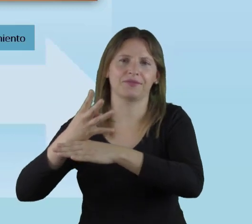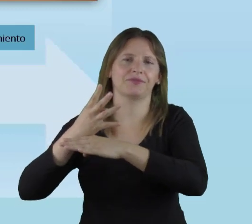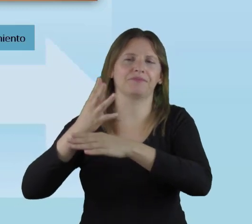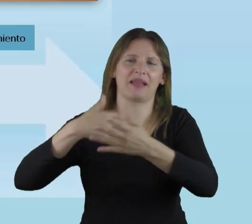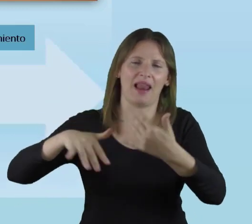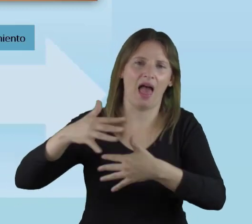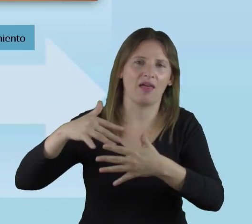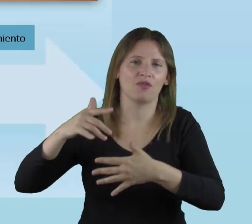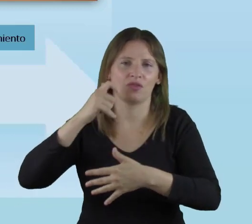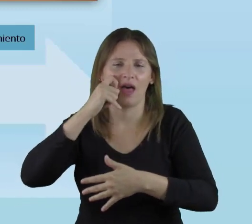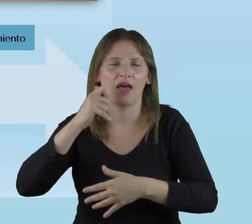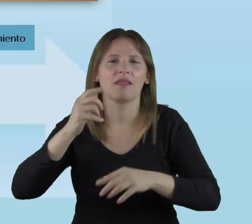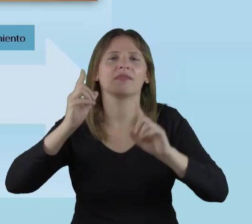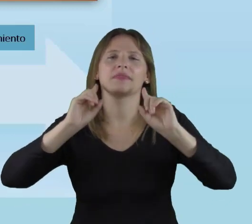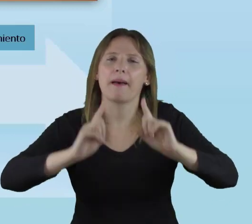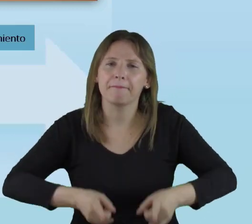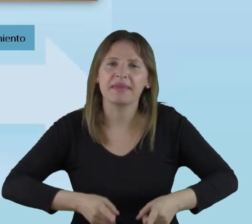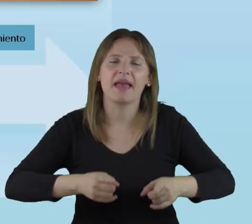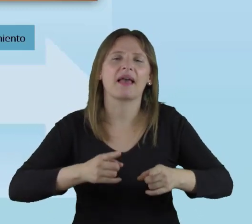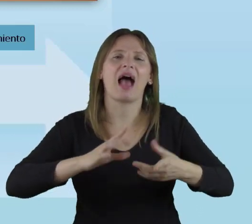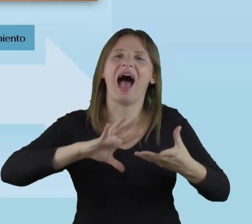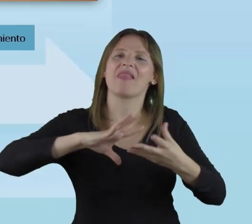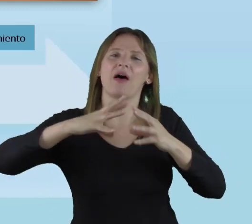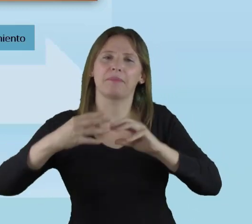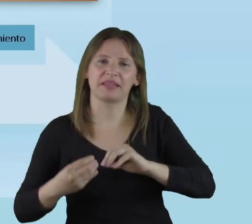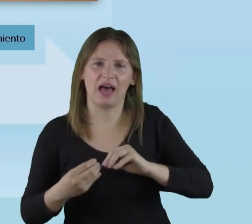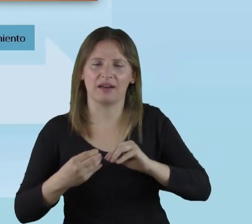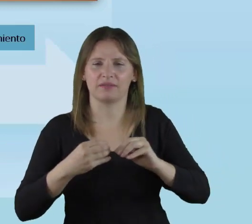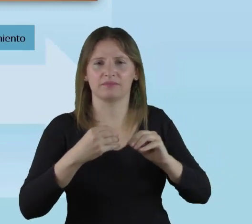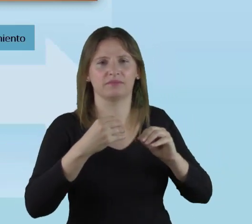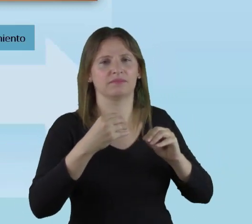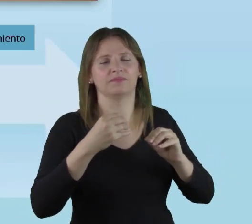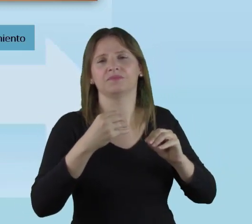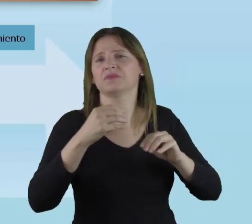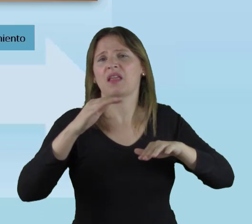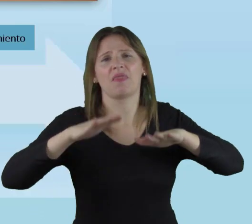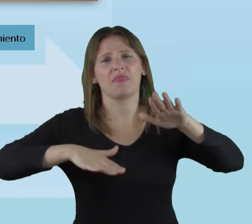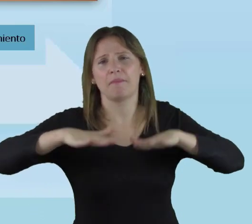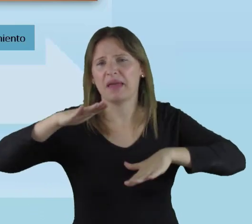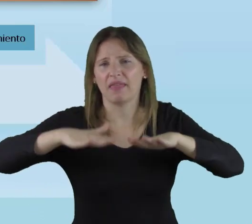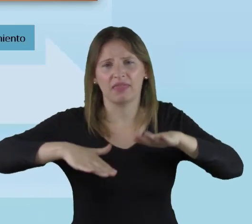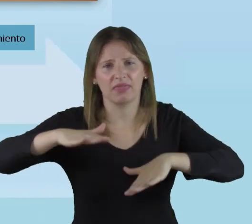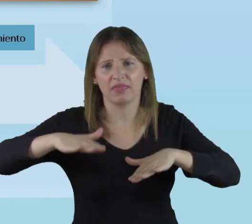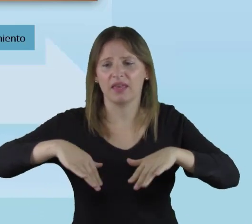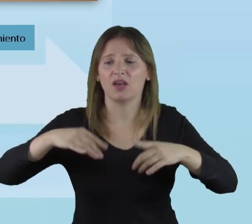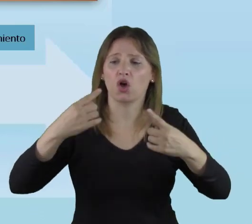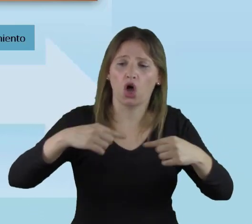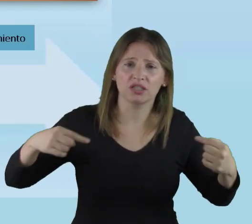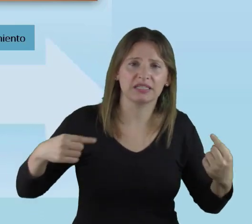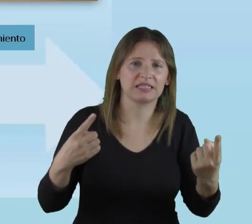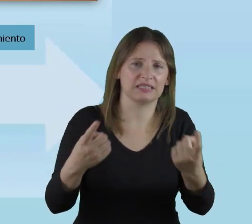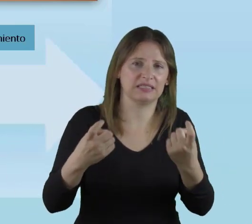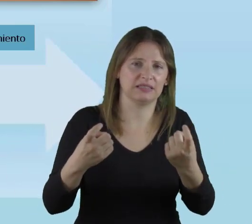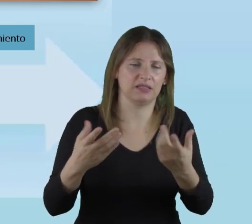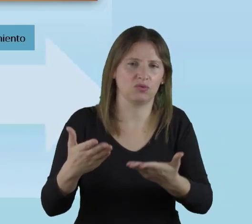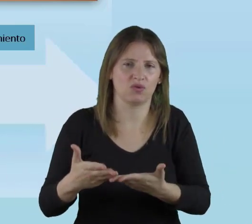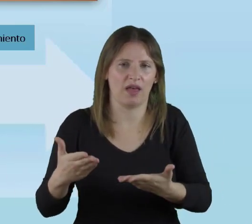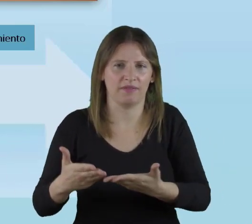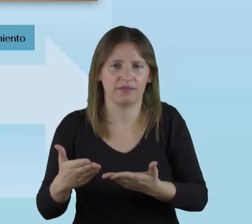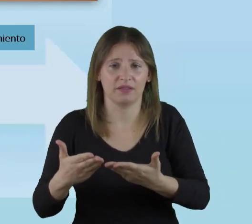aprendizaje, ¿no? También debemos considerar las adaptaciones múltiples según las